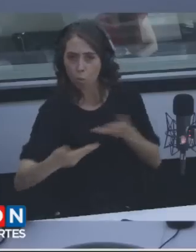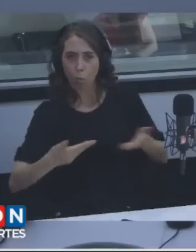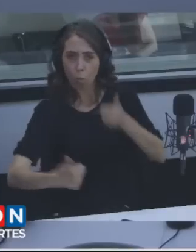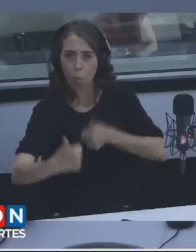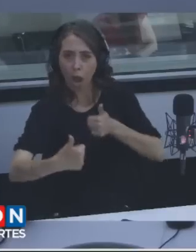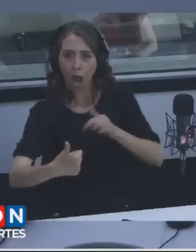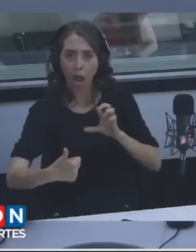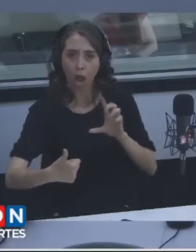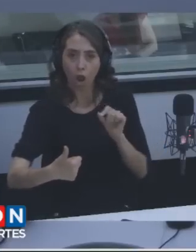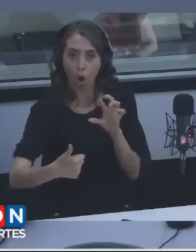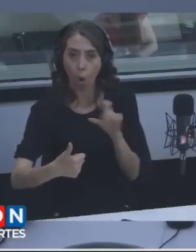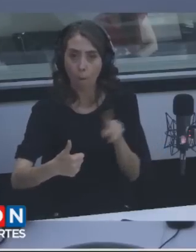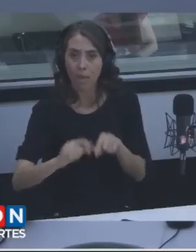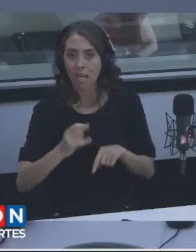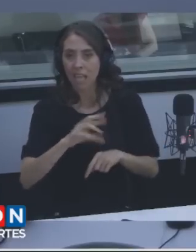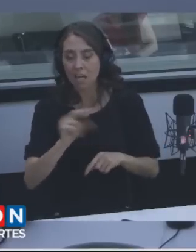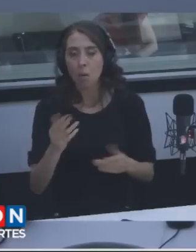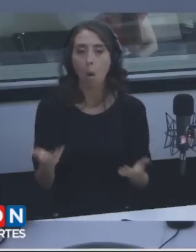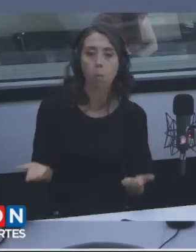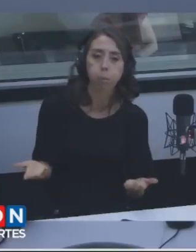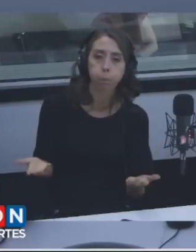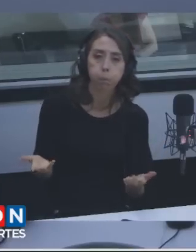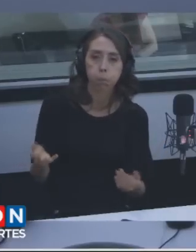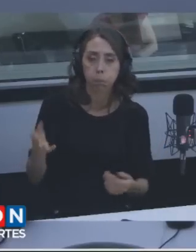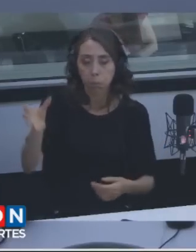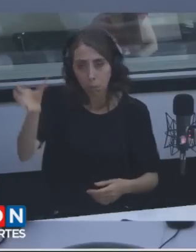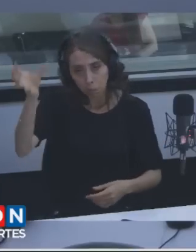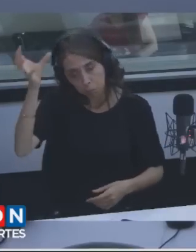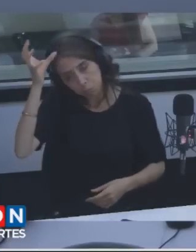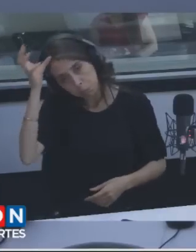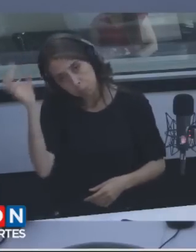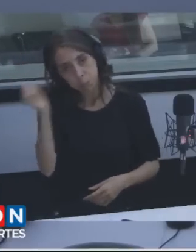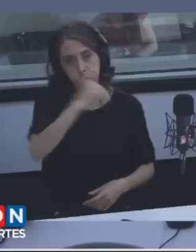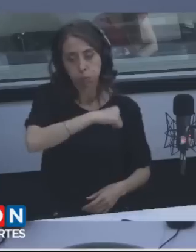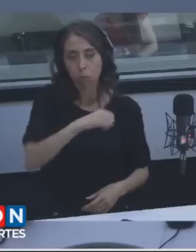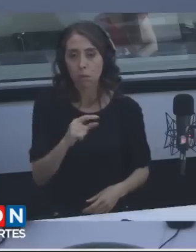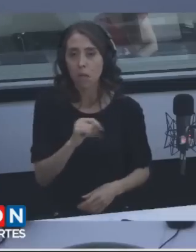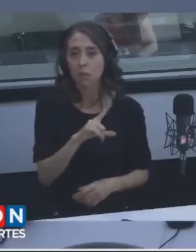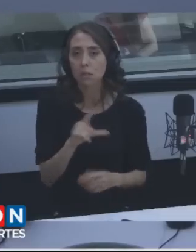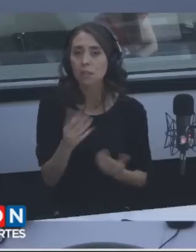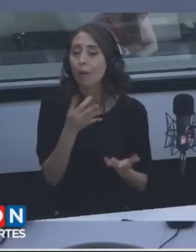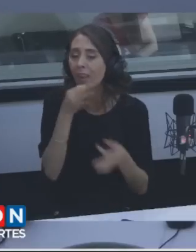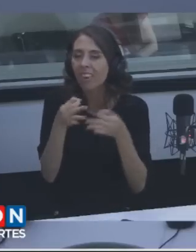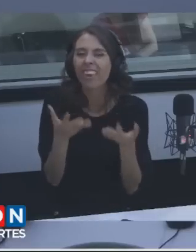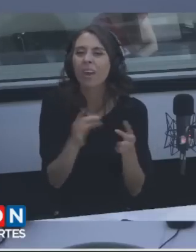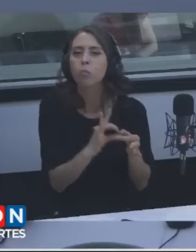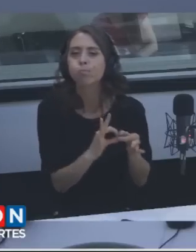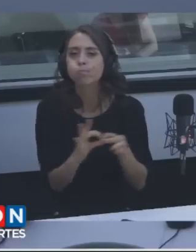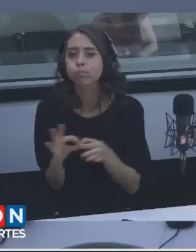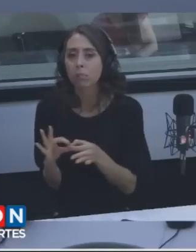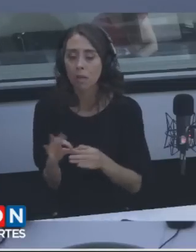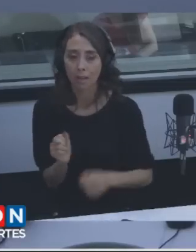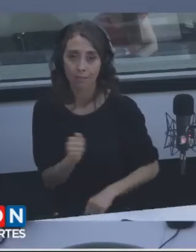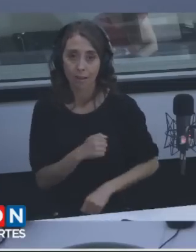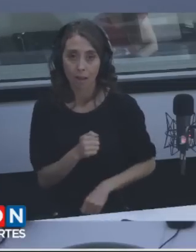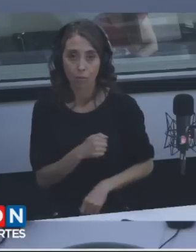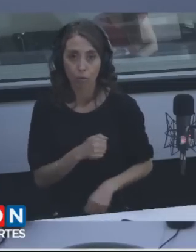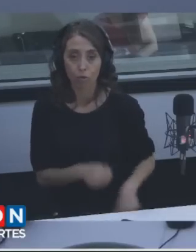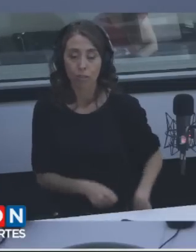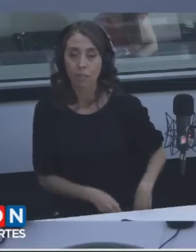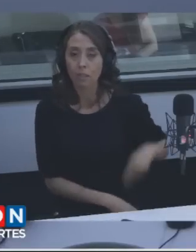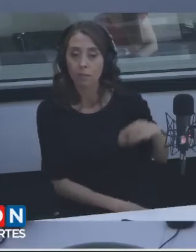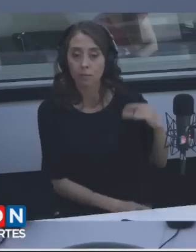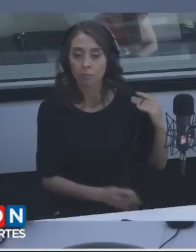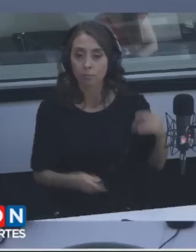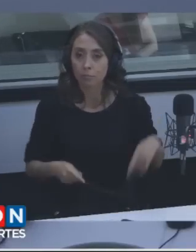los dos es muy pasivo y cabecea libre Castillo. ¿Qué te estoy diciendo con esto? Que Católica,